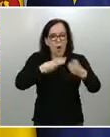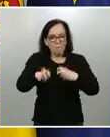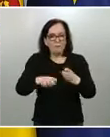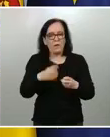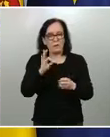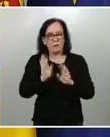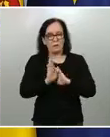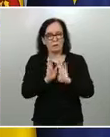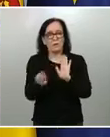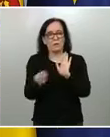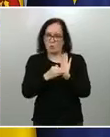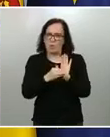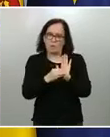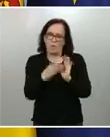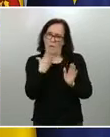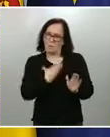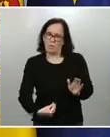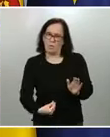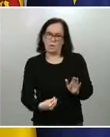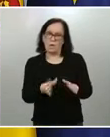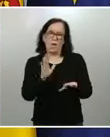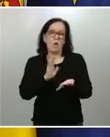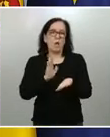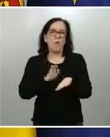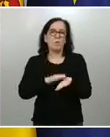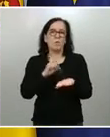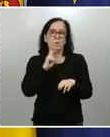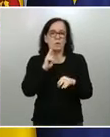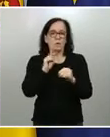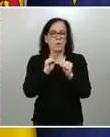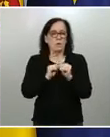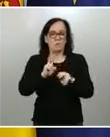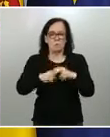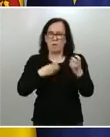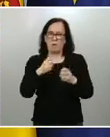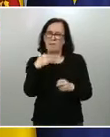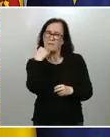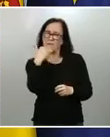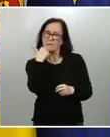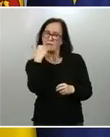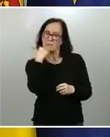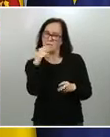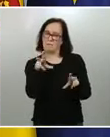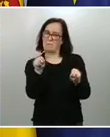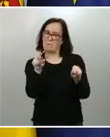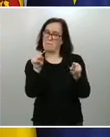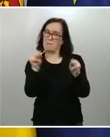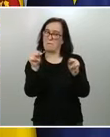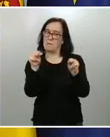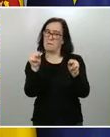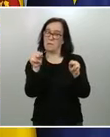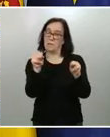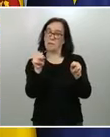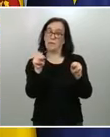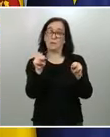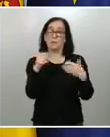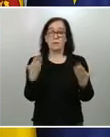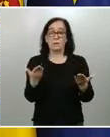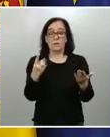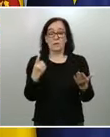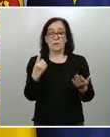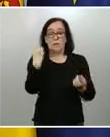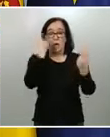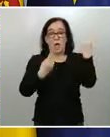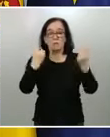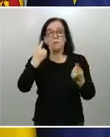murcia en ese sentido porque son obras prácticamente ya para concluir y en algunas otras pues ya veremos qué